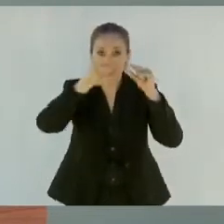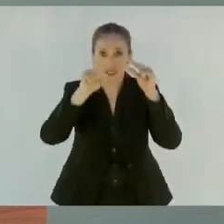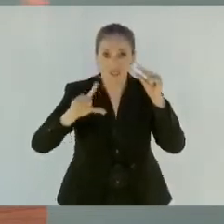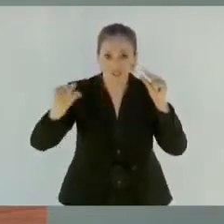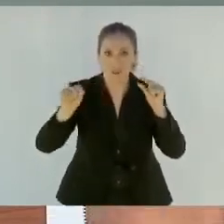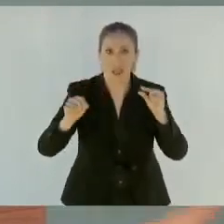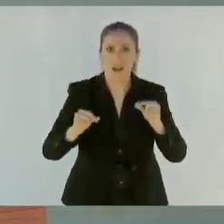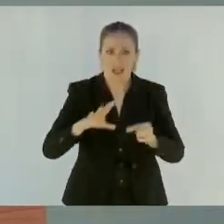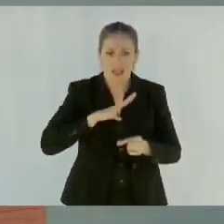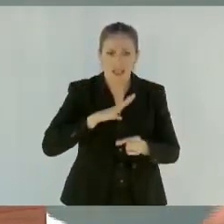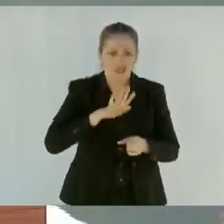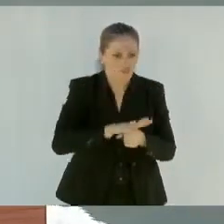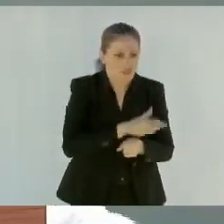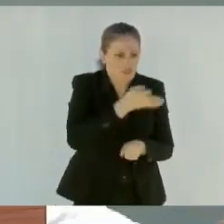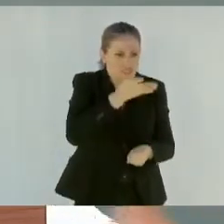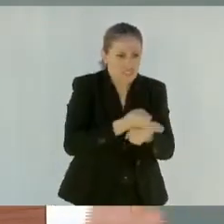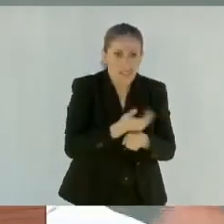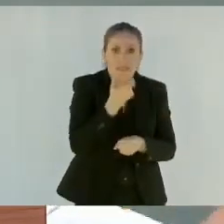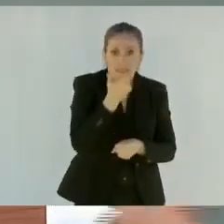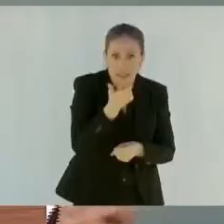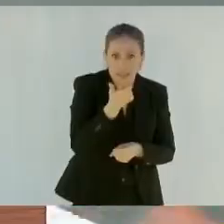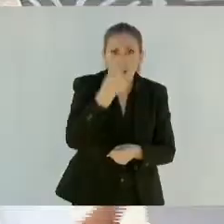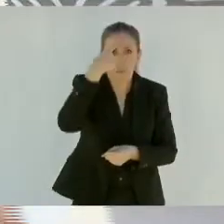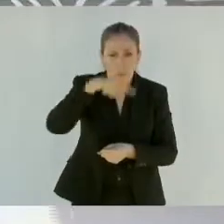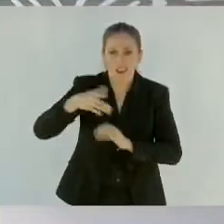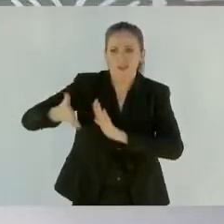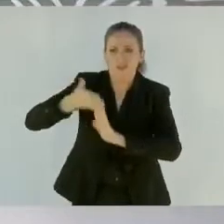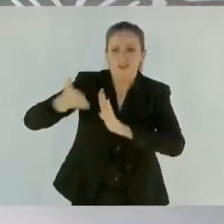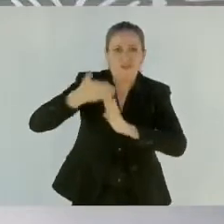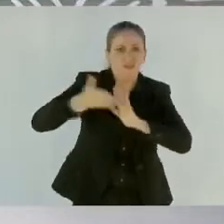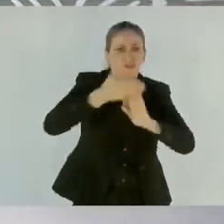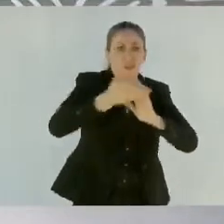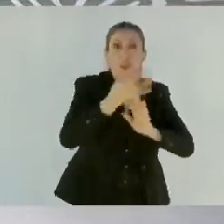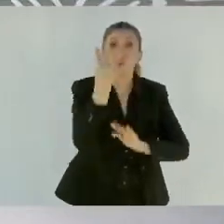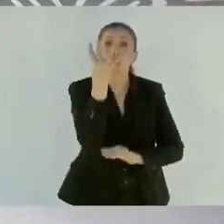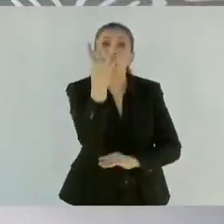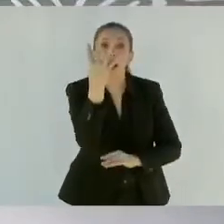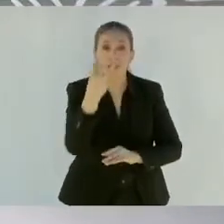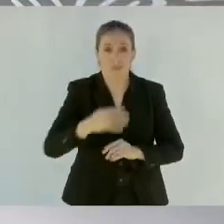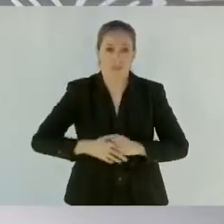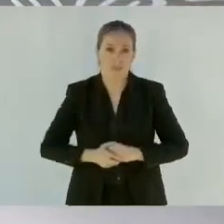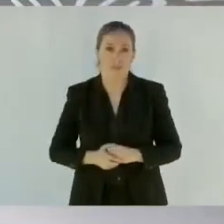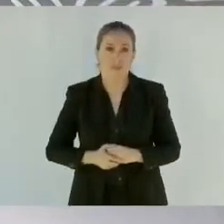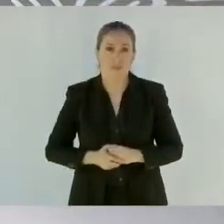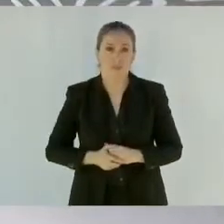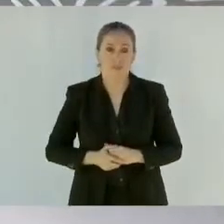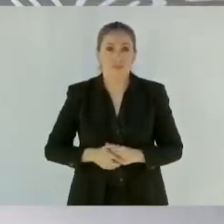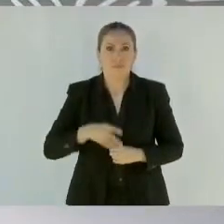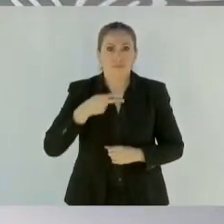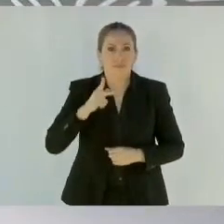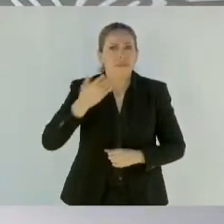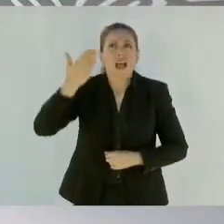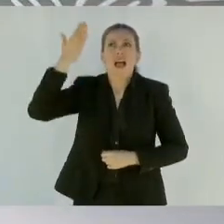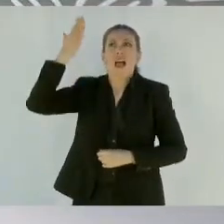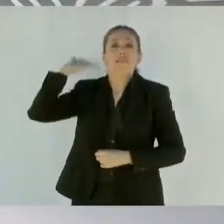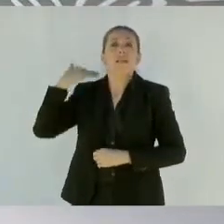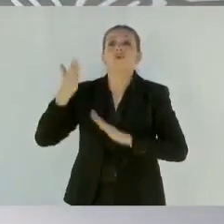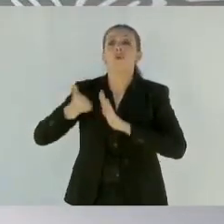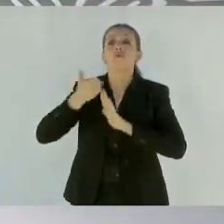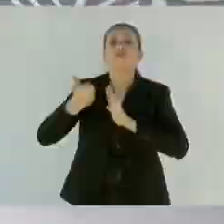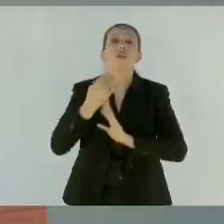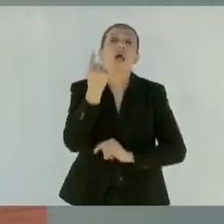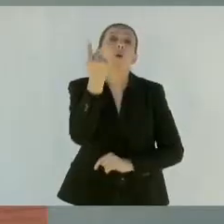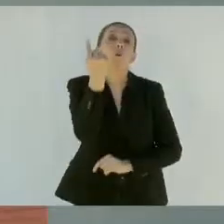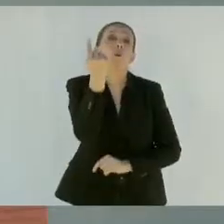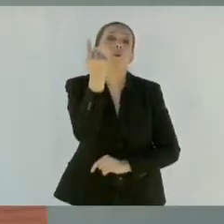¿En cuánto tiempo se terminó ese cuartel? En meses. Y eso tenemos que agradecerlo mucho a